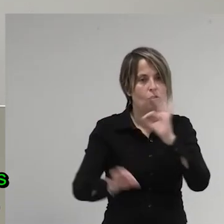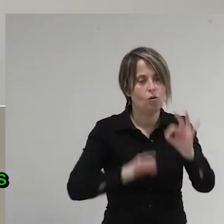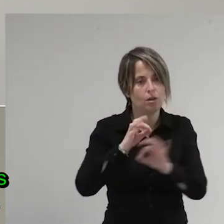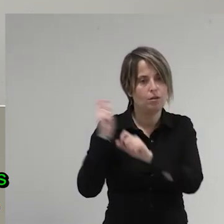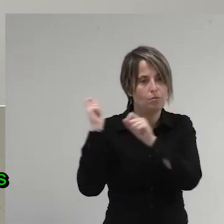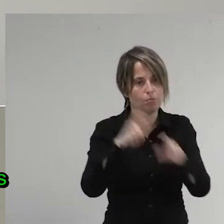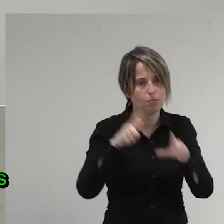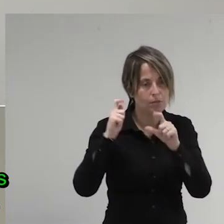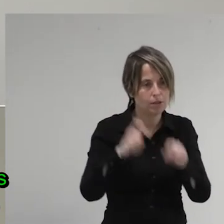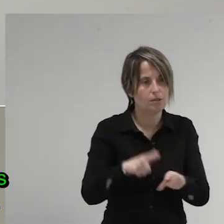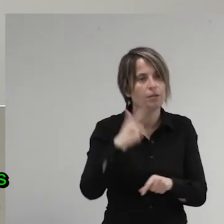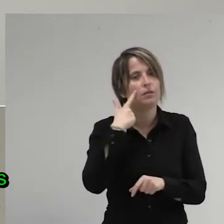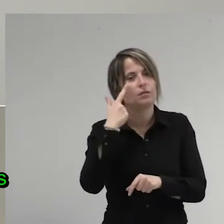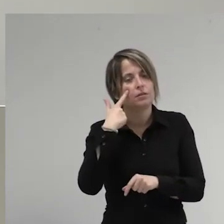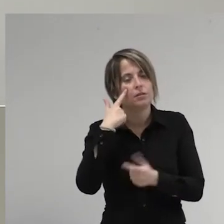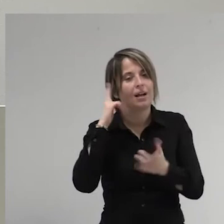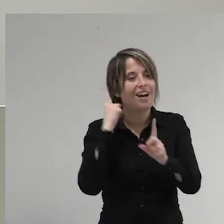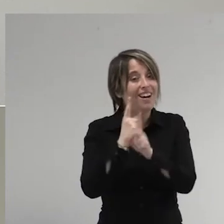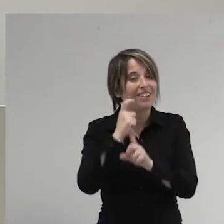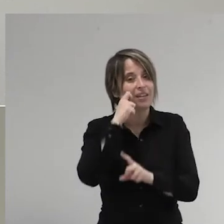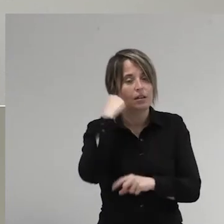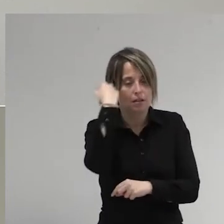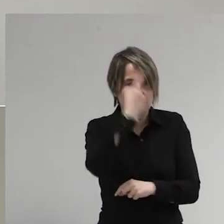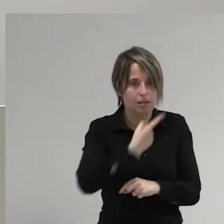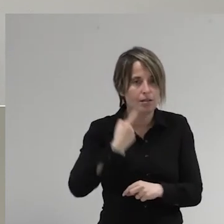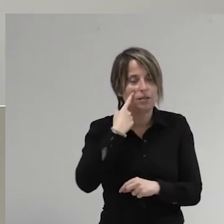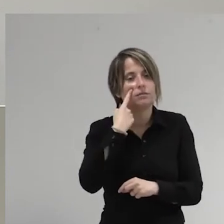migrantes, racializadas, antirracistas,